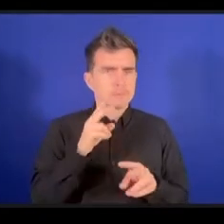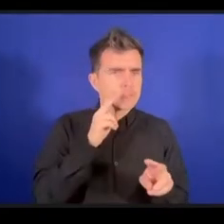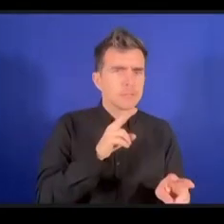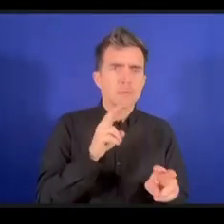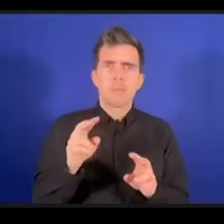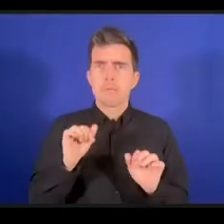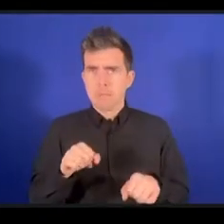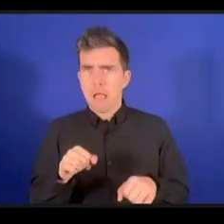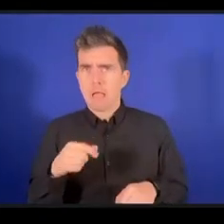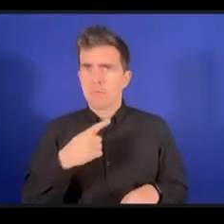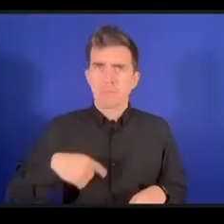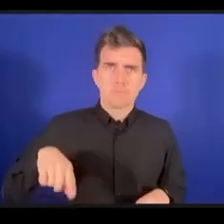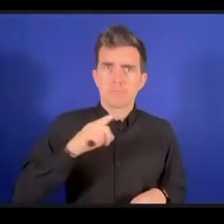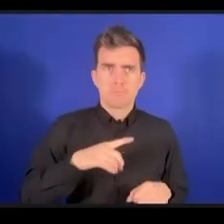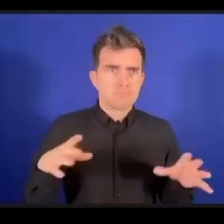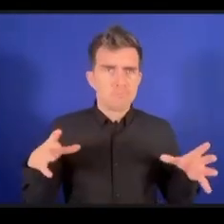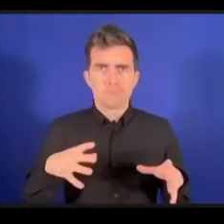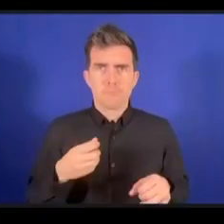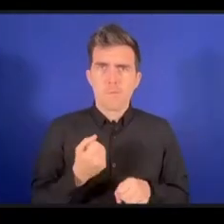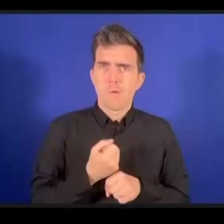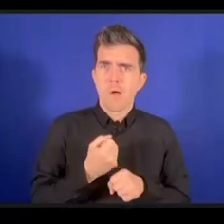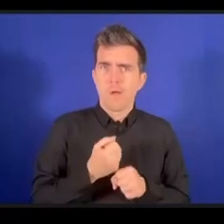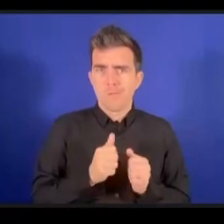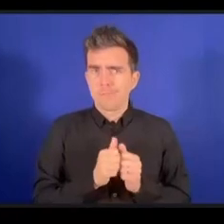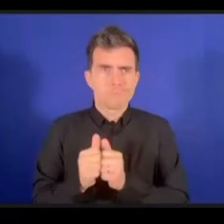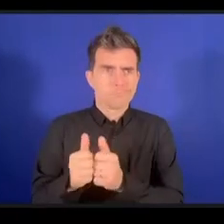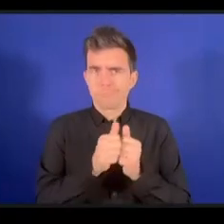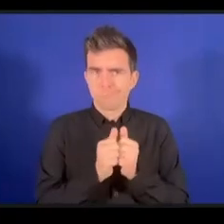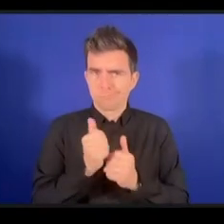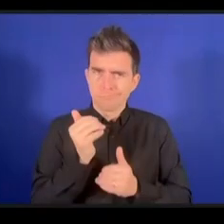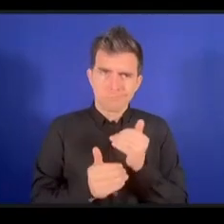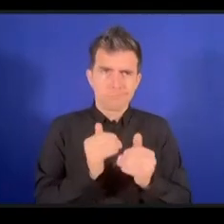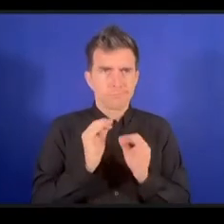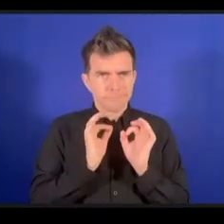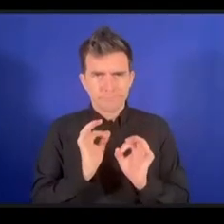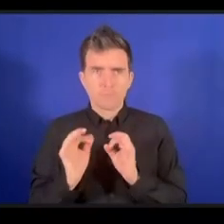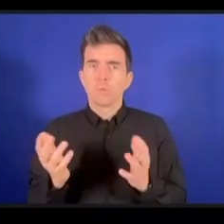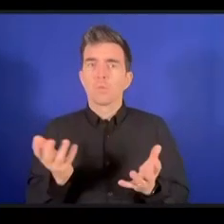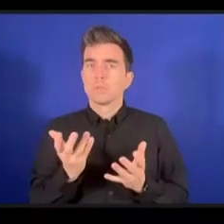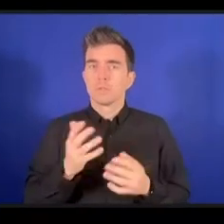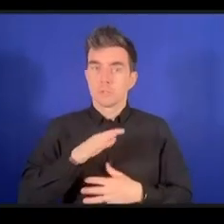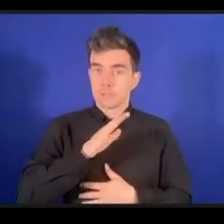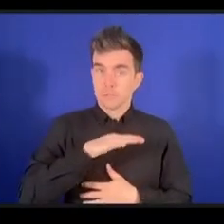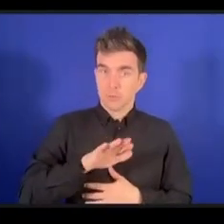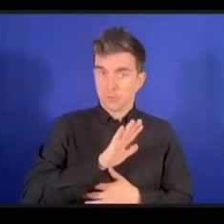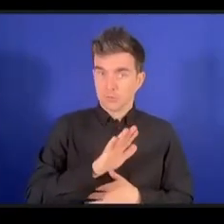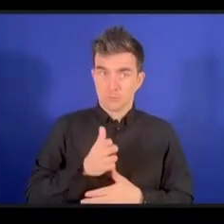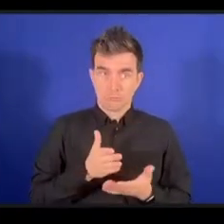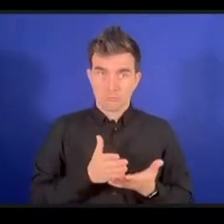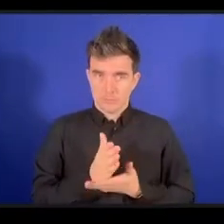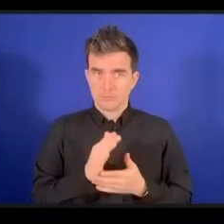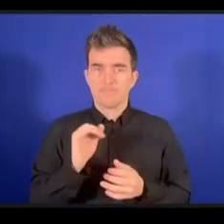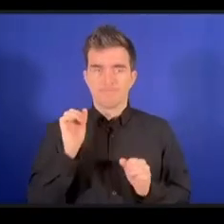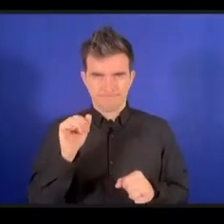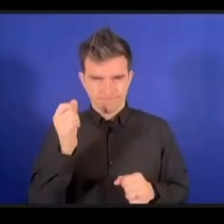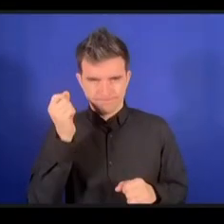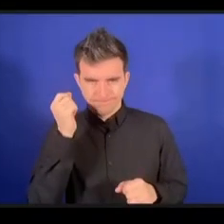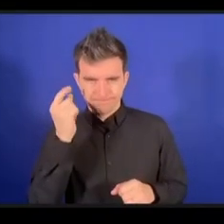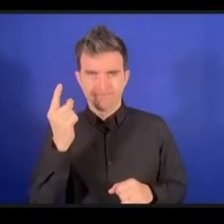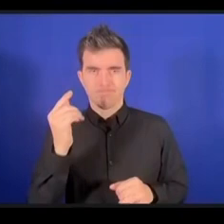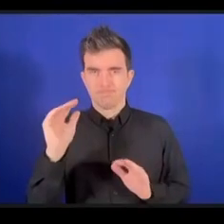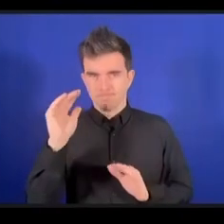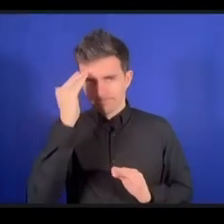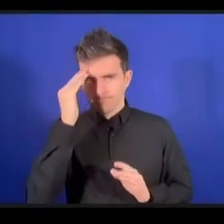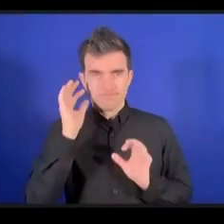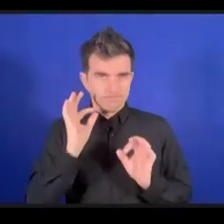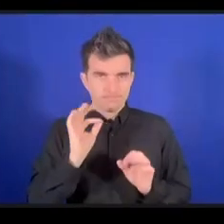tenemos si colaboramos desde la perspectiva de los derechos de los niños podemos decir que este es un tema que debe estar en todas